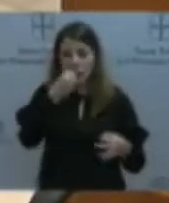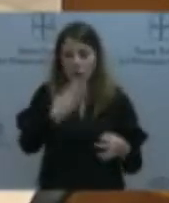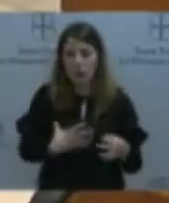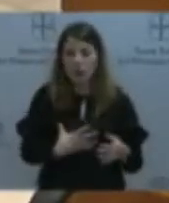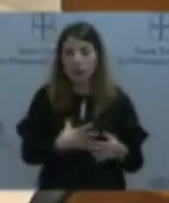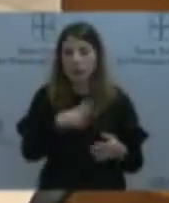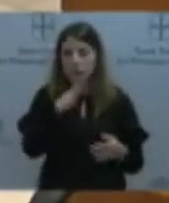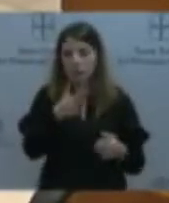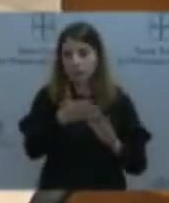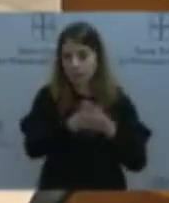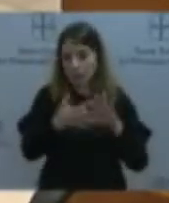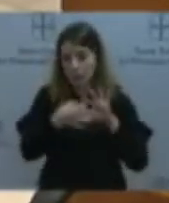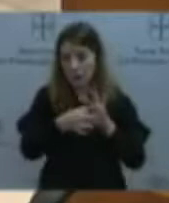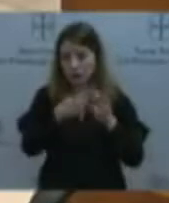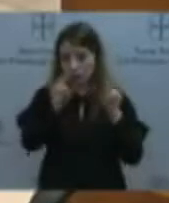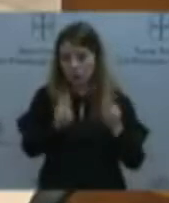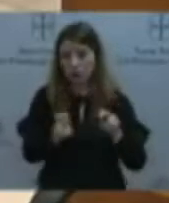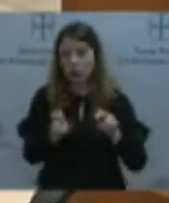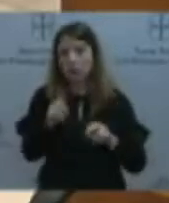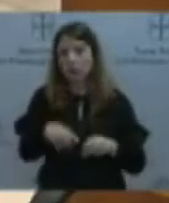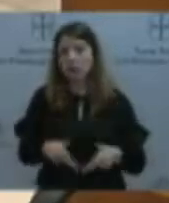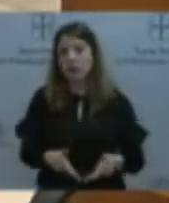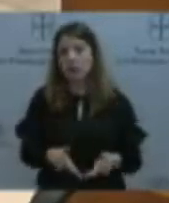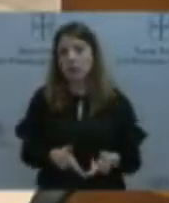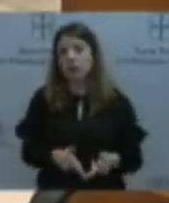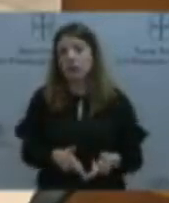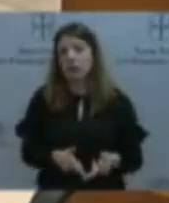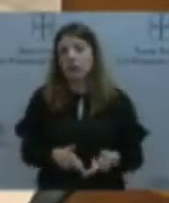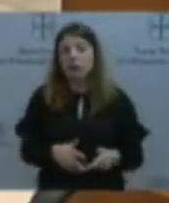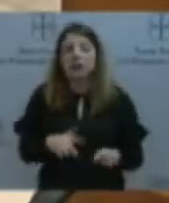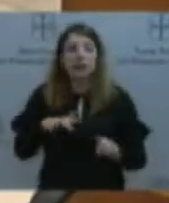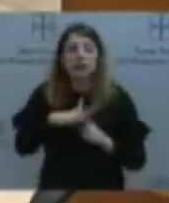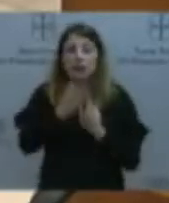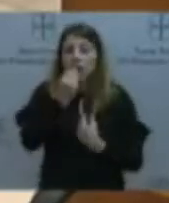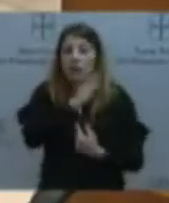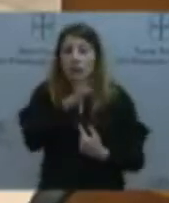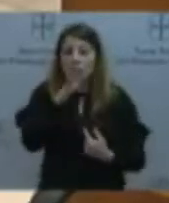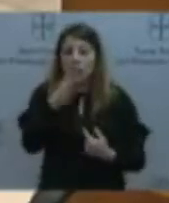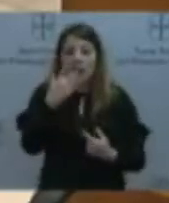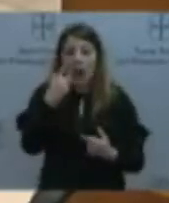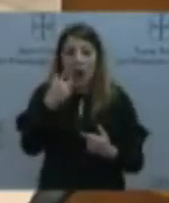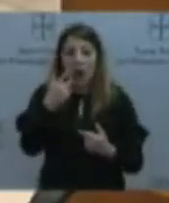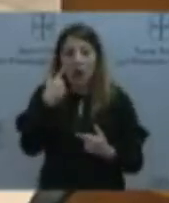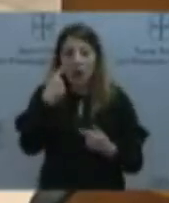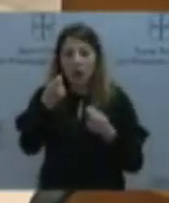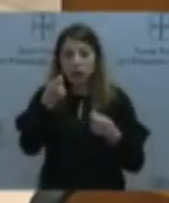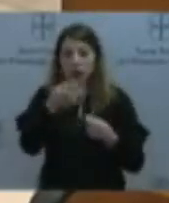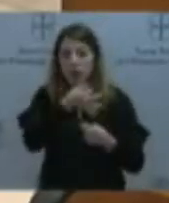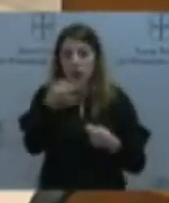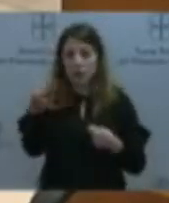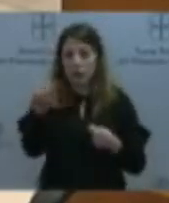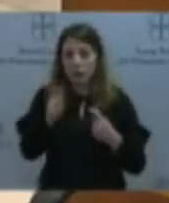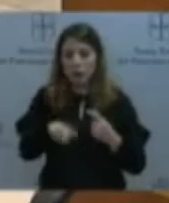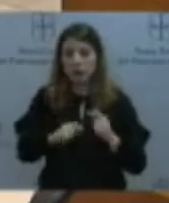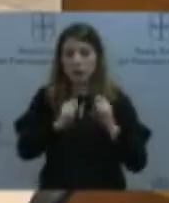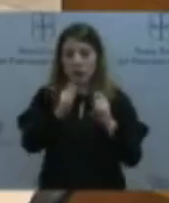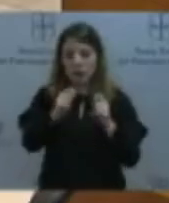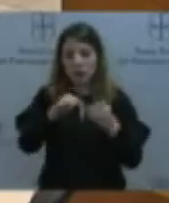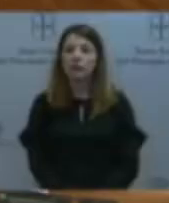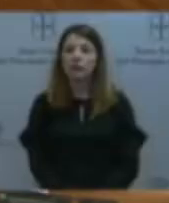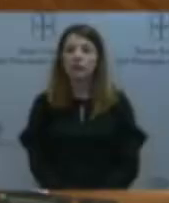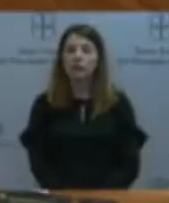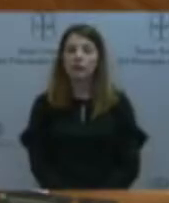de los escenarios posibles para el adecuado control en la concesión y evaluación de los proyectos que participan en estas convocatorias de